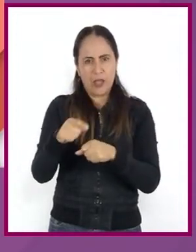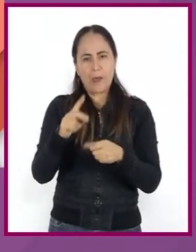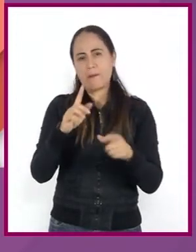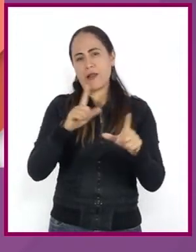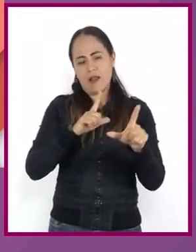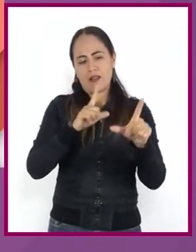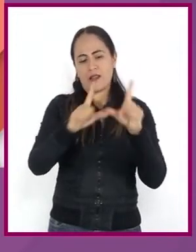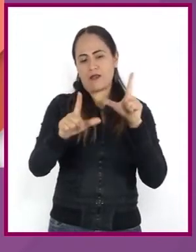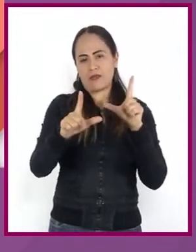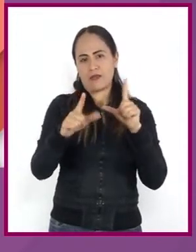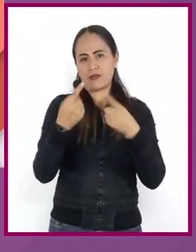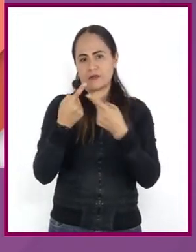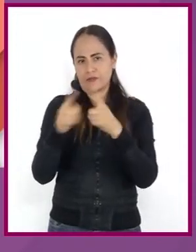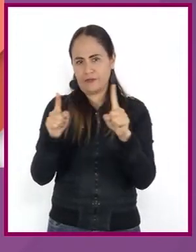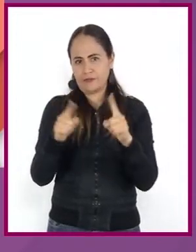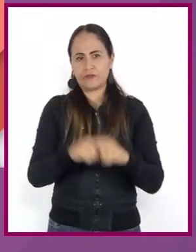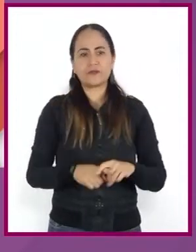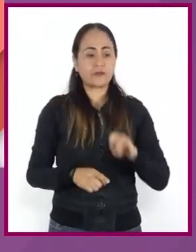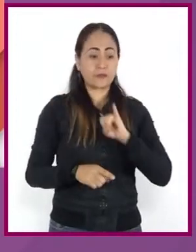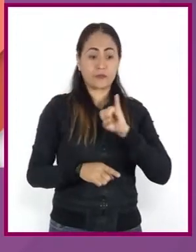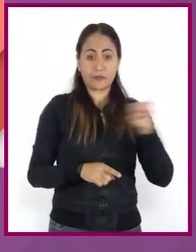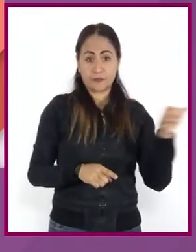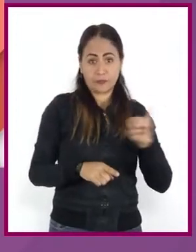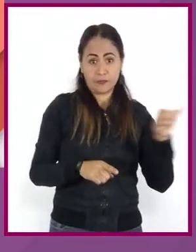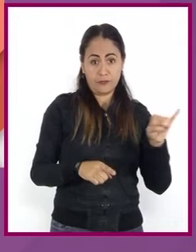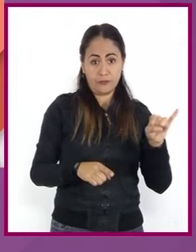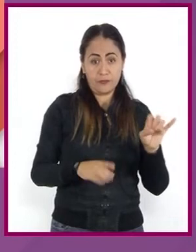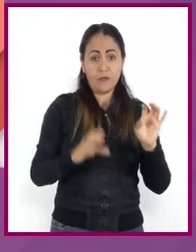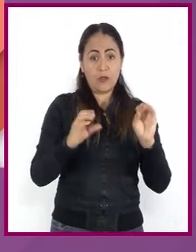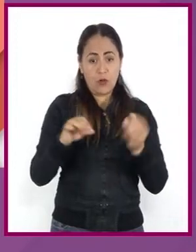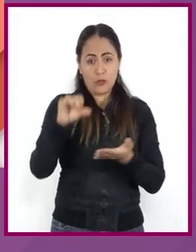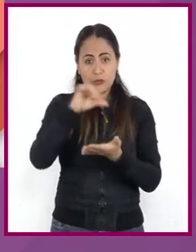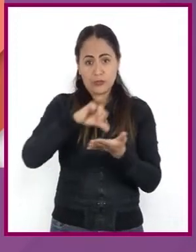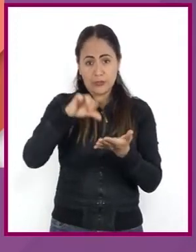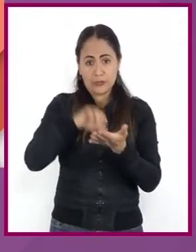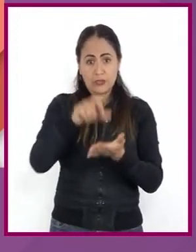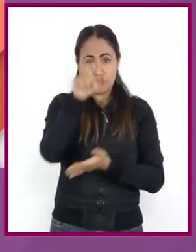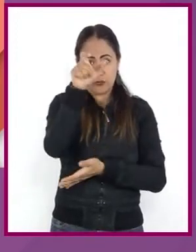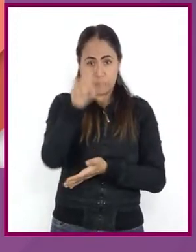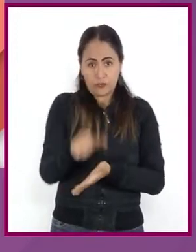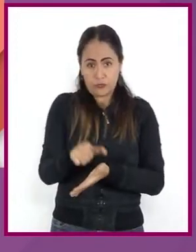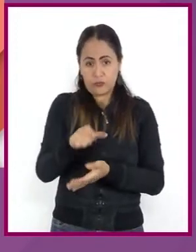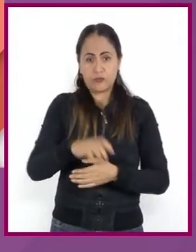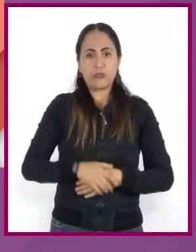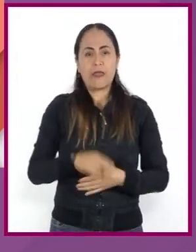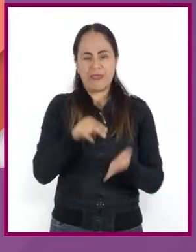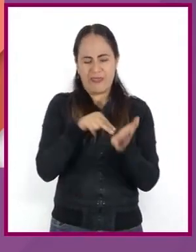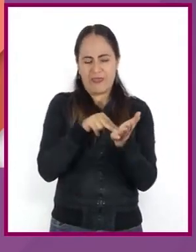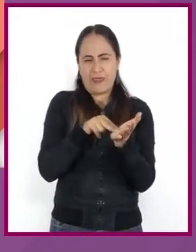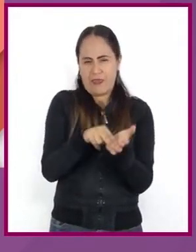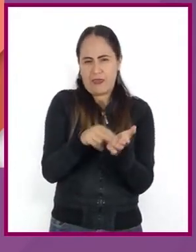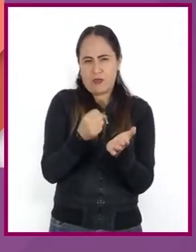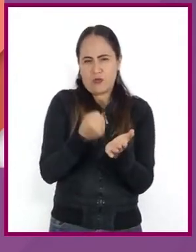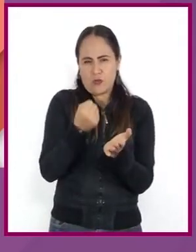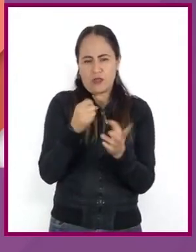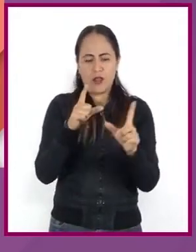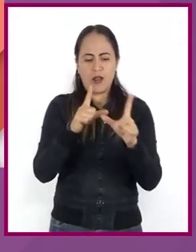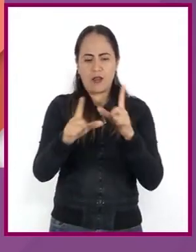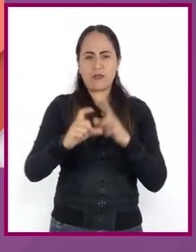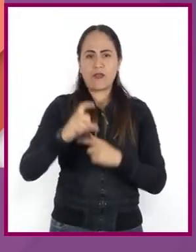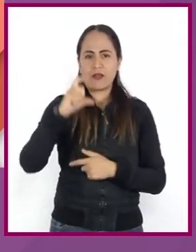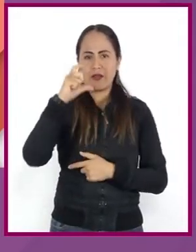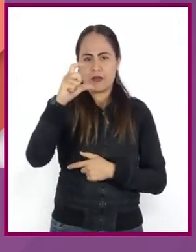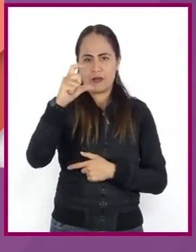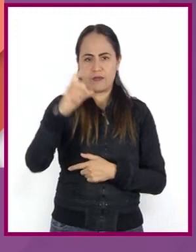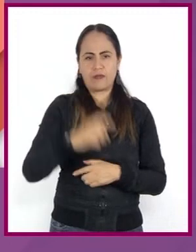tipografía: del lado izquierdo o centrado en subtítulos generales, en negritas y en mayúsculas o